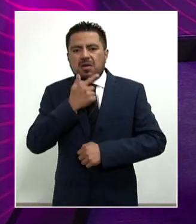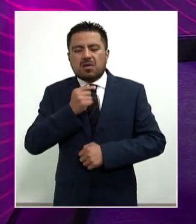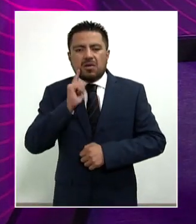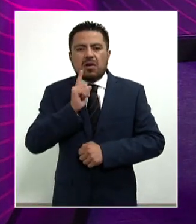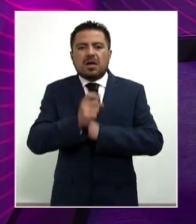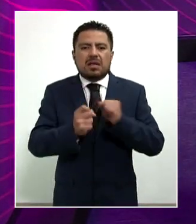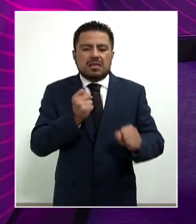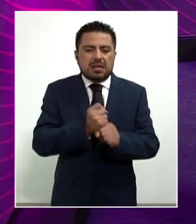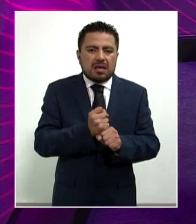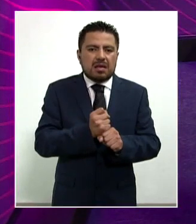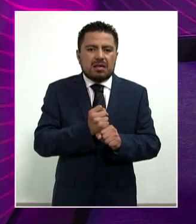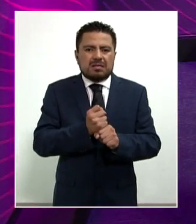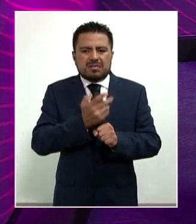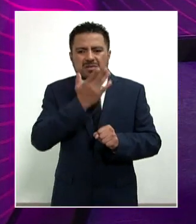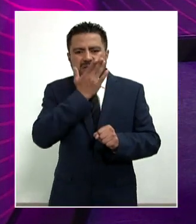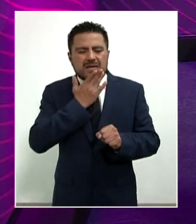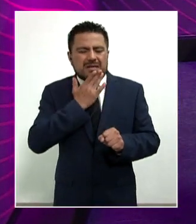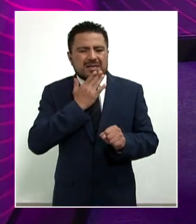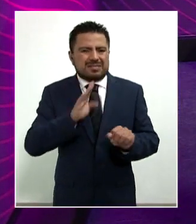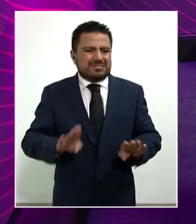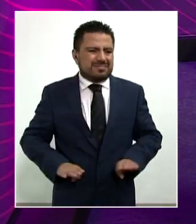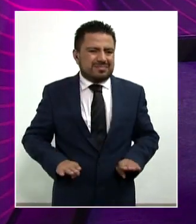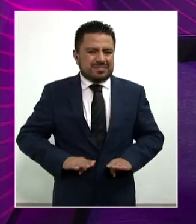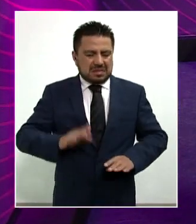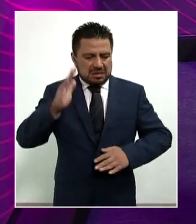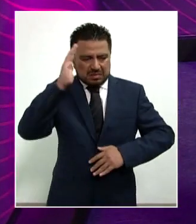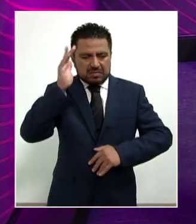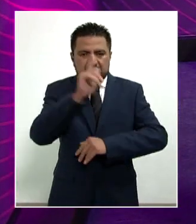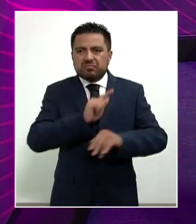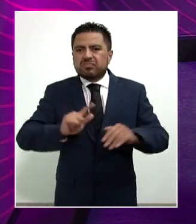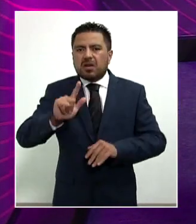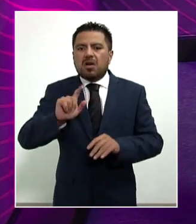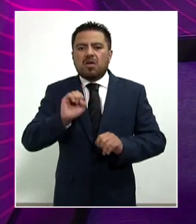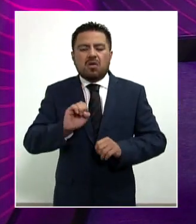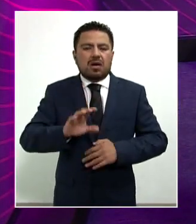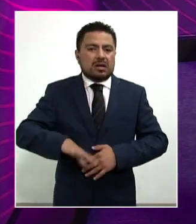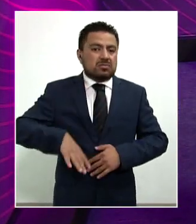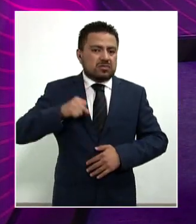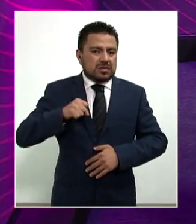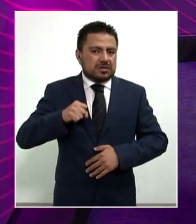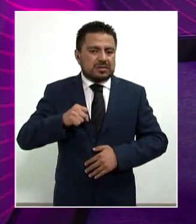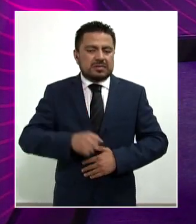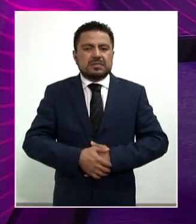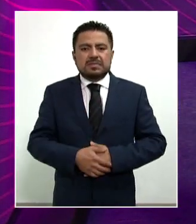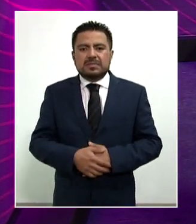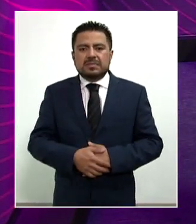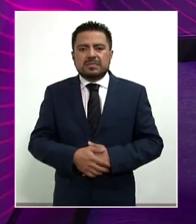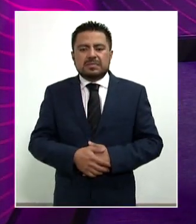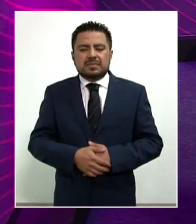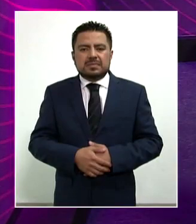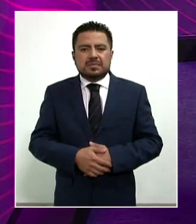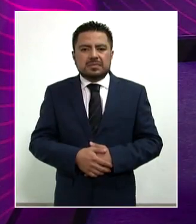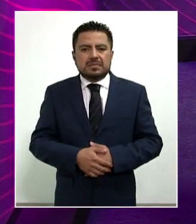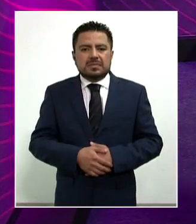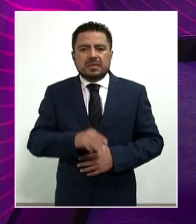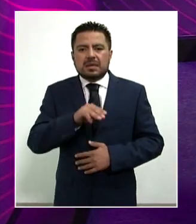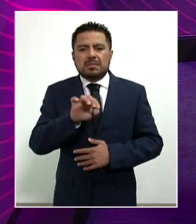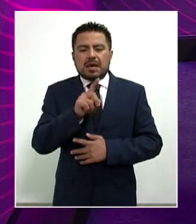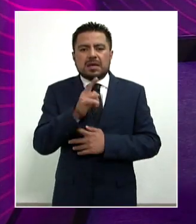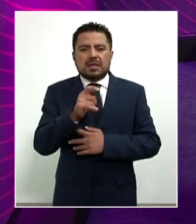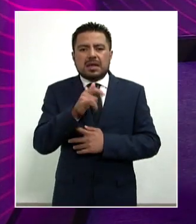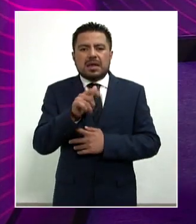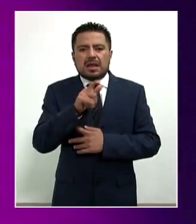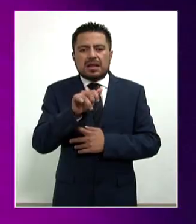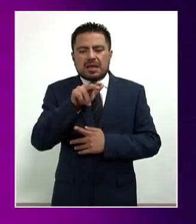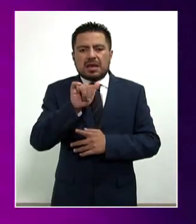la edad, que nada tienen que ver con los talentos y capacidades. O el esfuerzo. O el esfuerzo. Magdalena, dentro